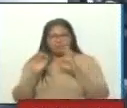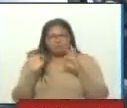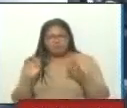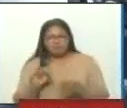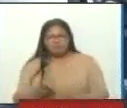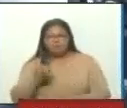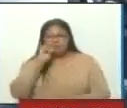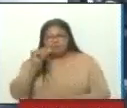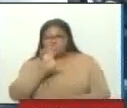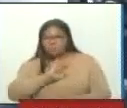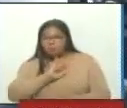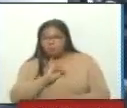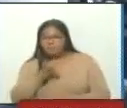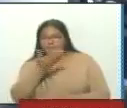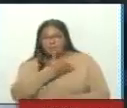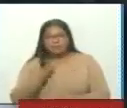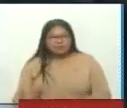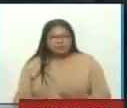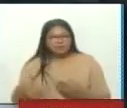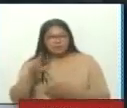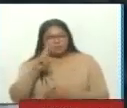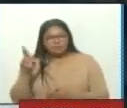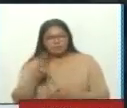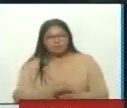denunciado el mismo presidente de la República. Pero porque lo ha anunciado...